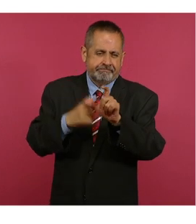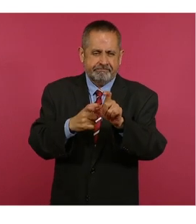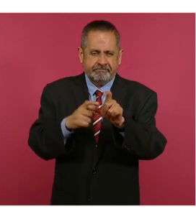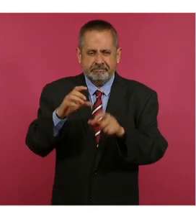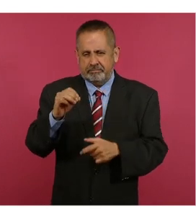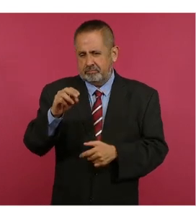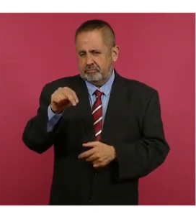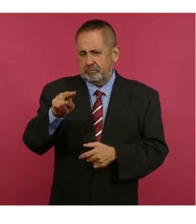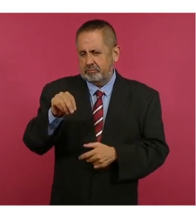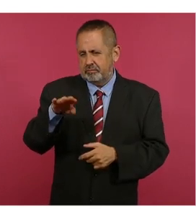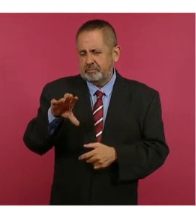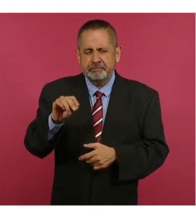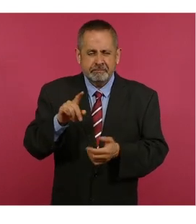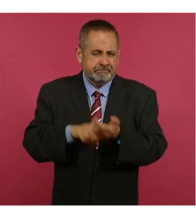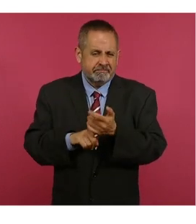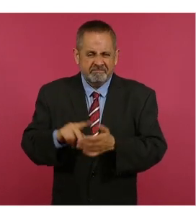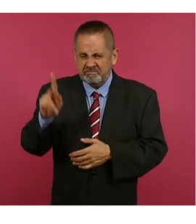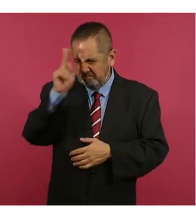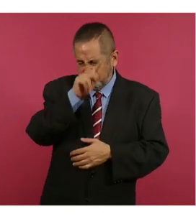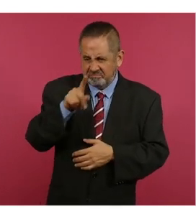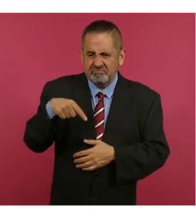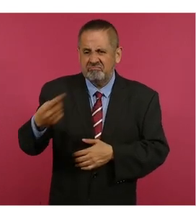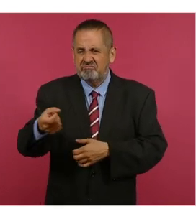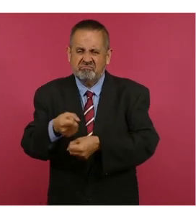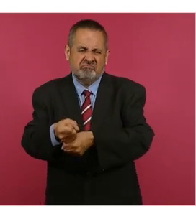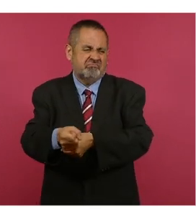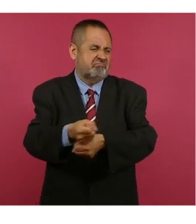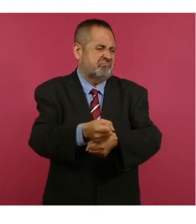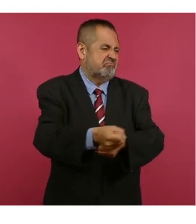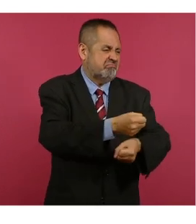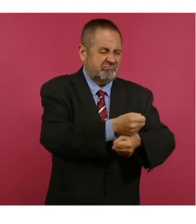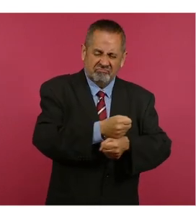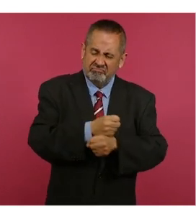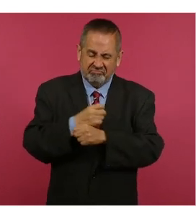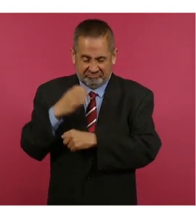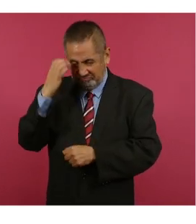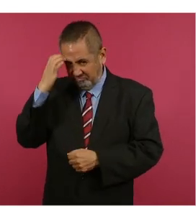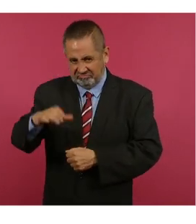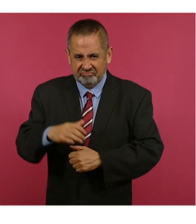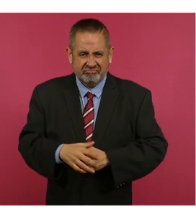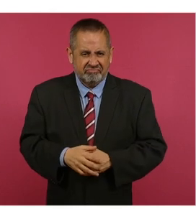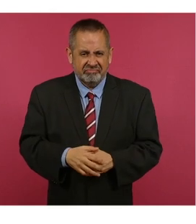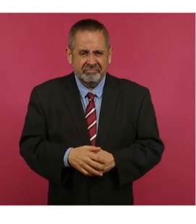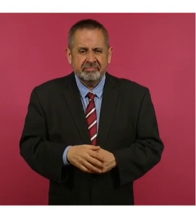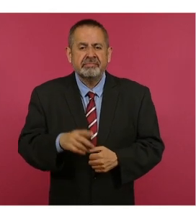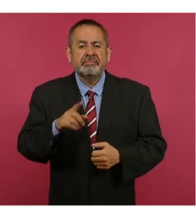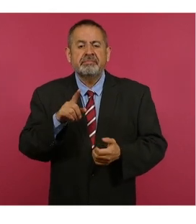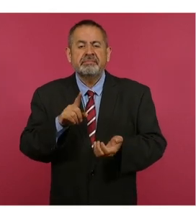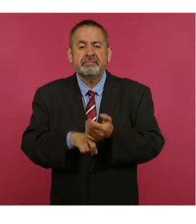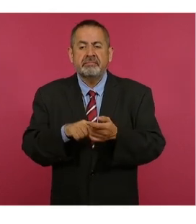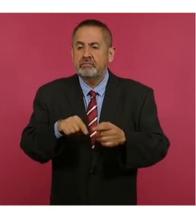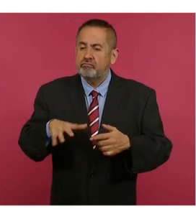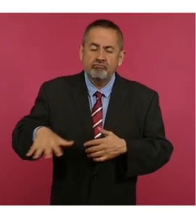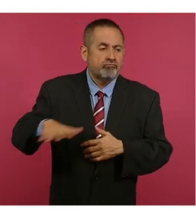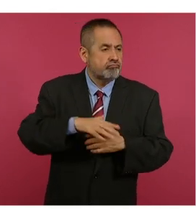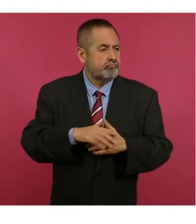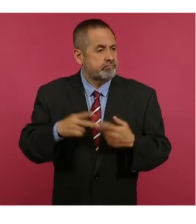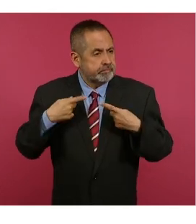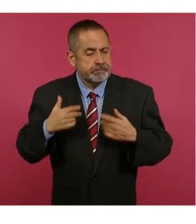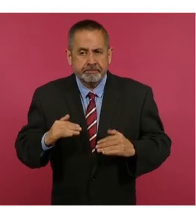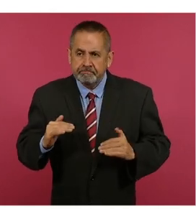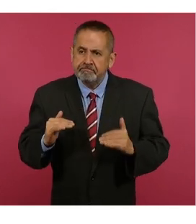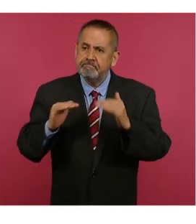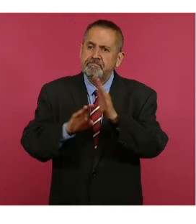podido imaginarse para explotar a los hombres. Es la negación de la humanidad misma.